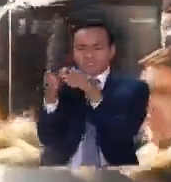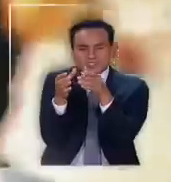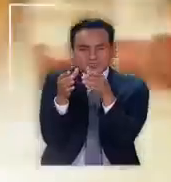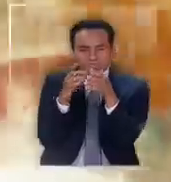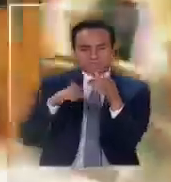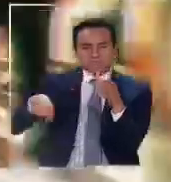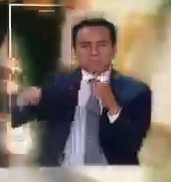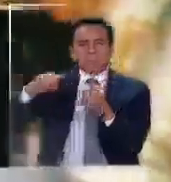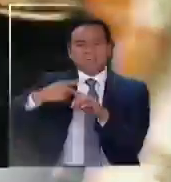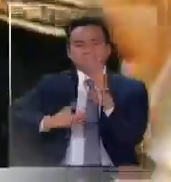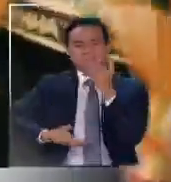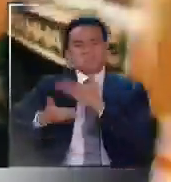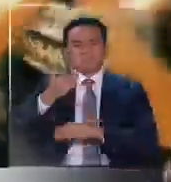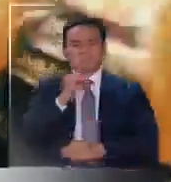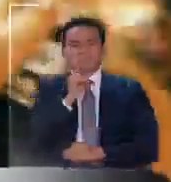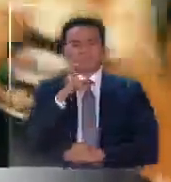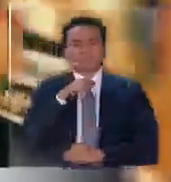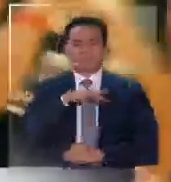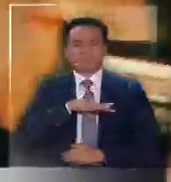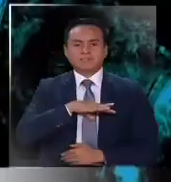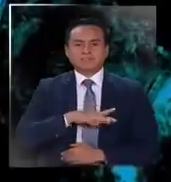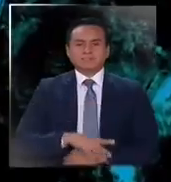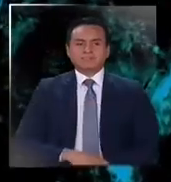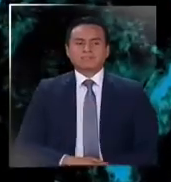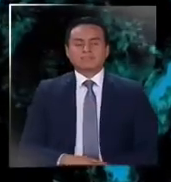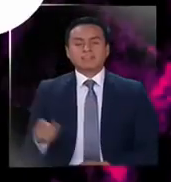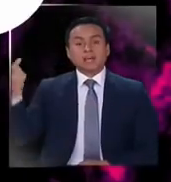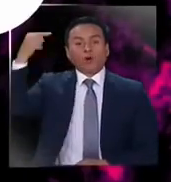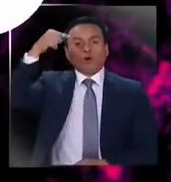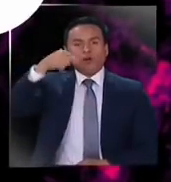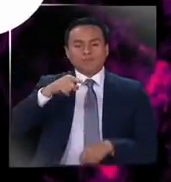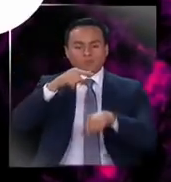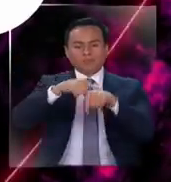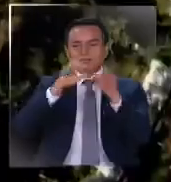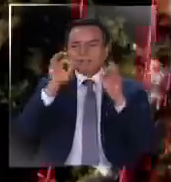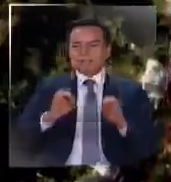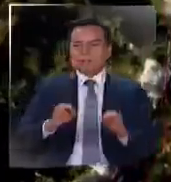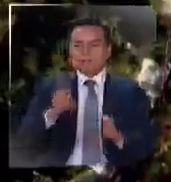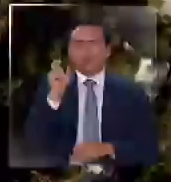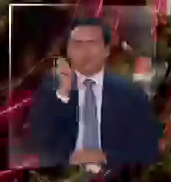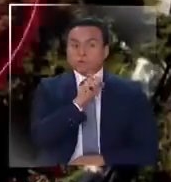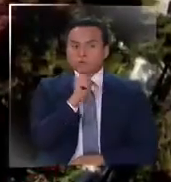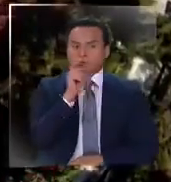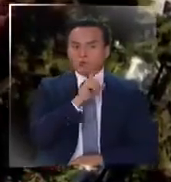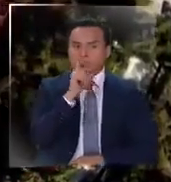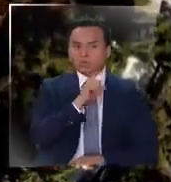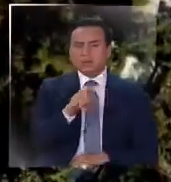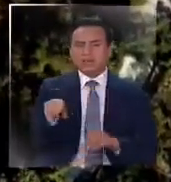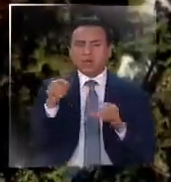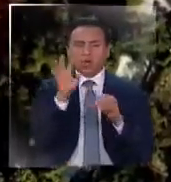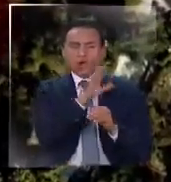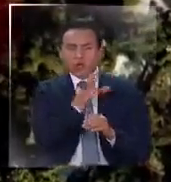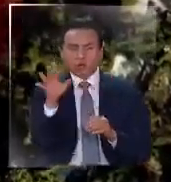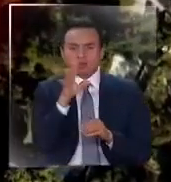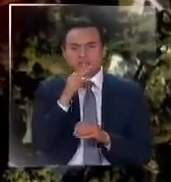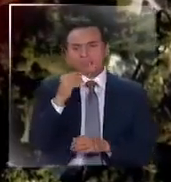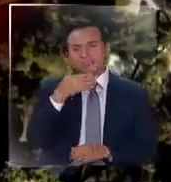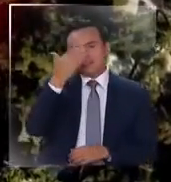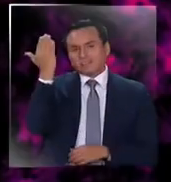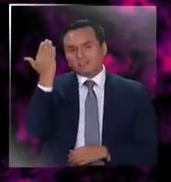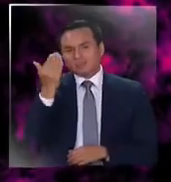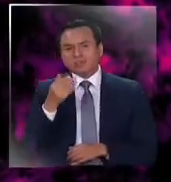generación que renueva la televisión chilena. Llegó el momento. Rojo, el color del